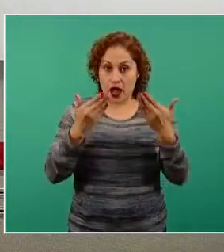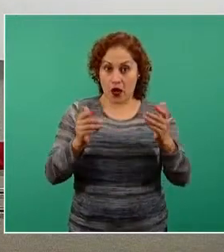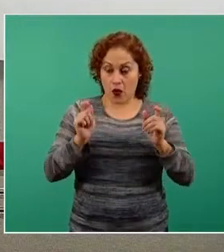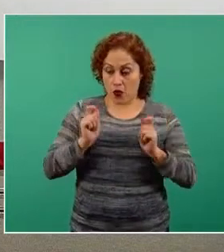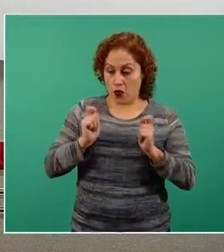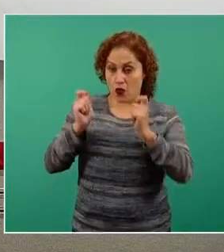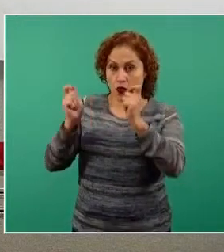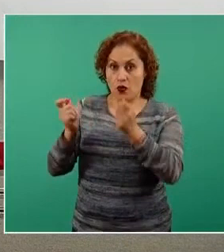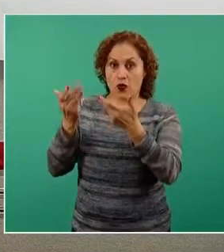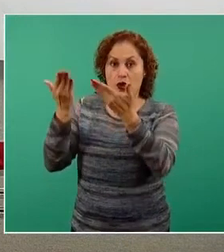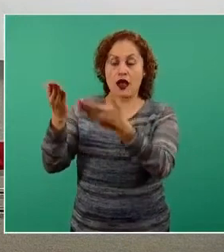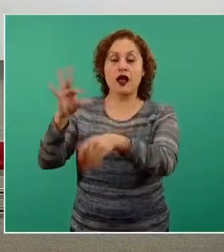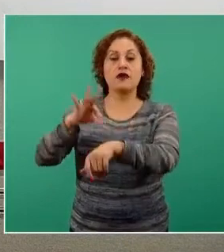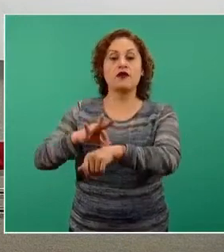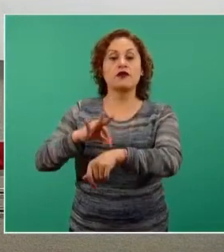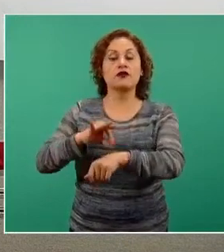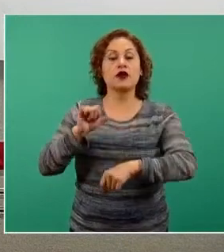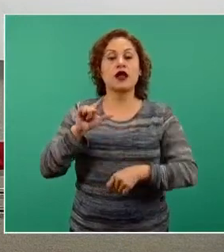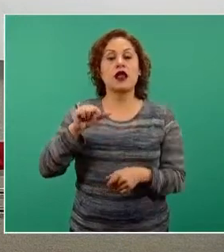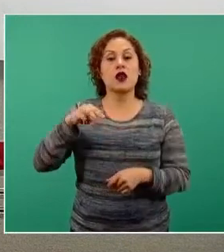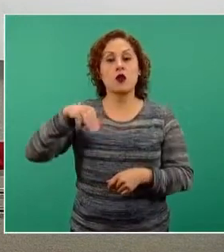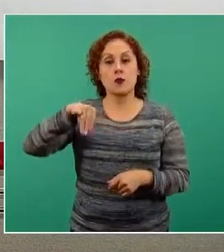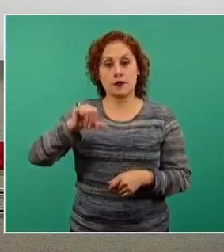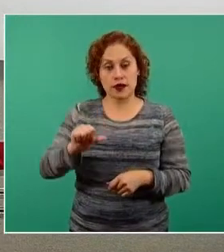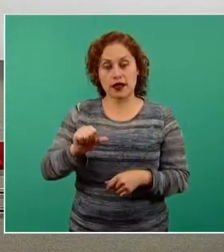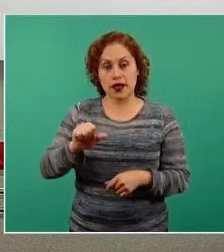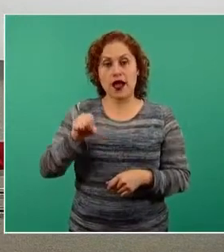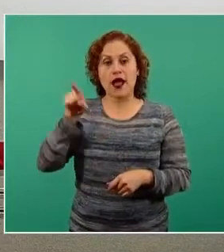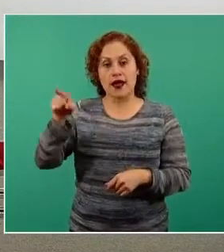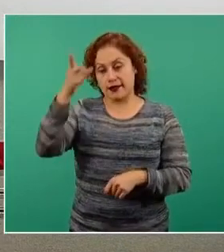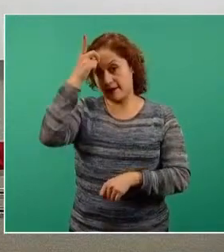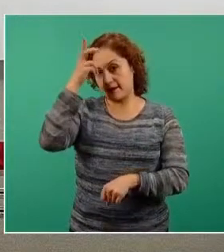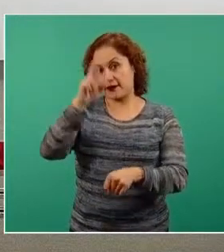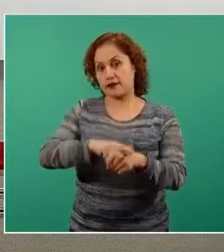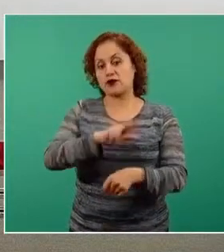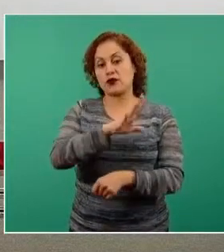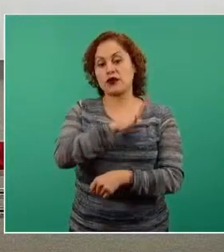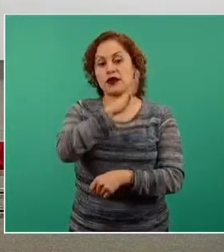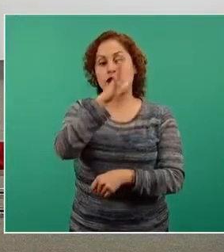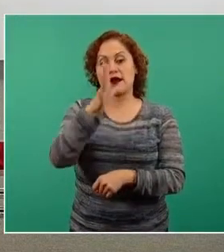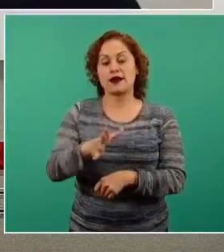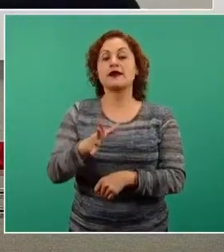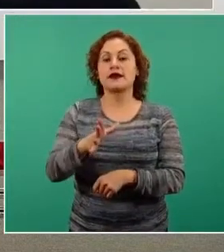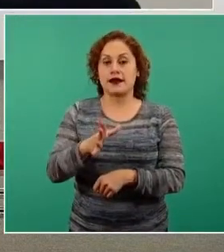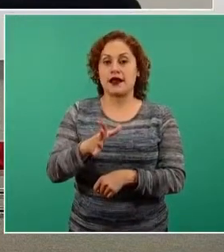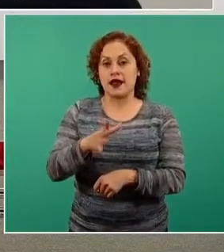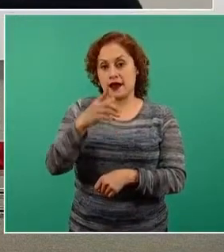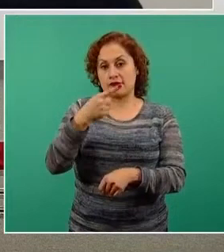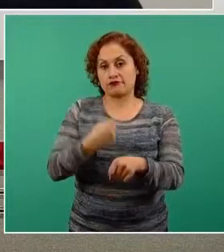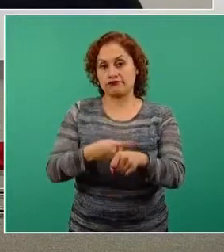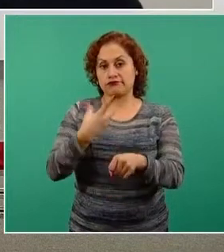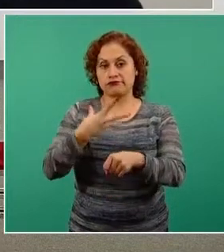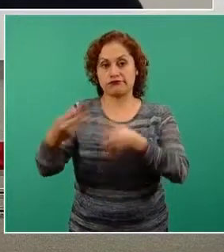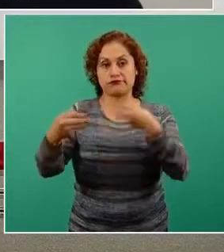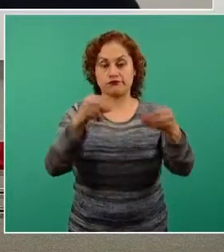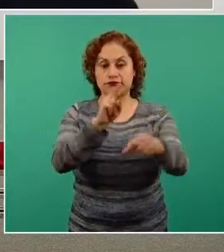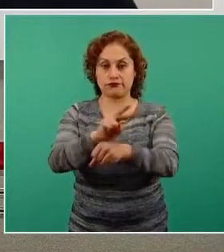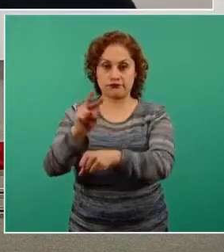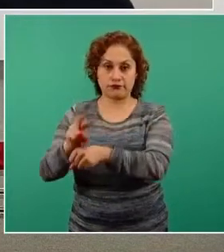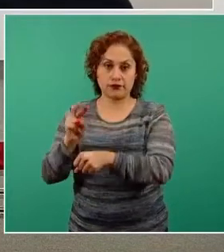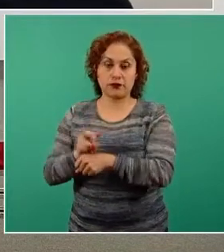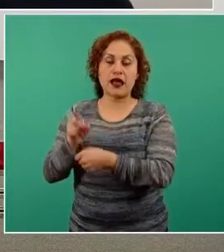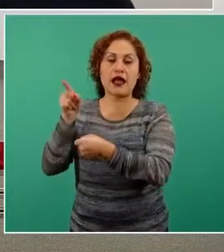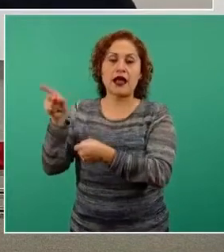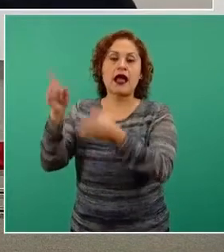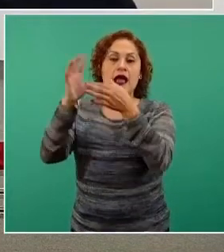de la voz al doctor José Luis Alomía Segarra, director general de la Dirección General de Epidemiología, quien nos dará el